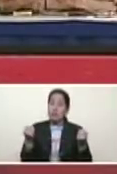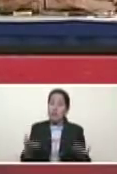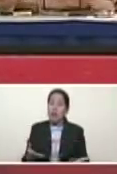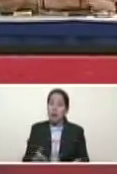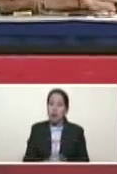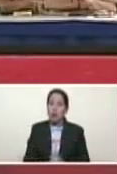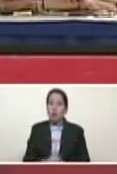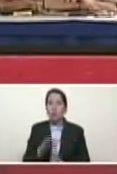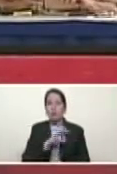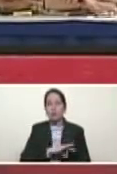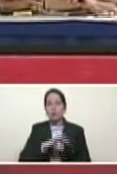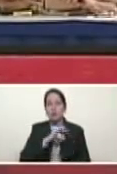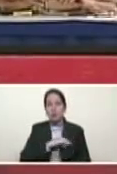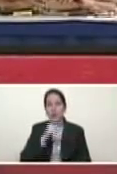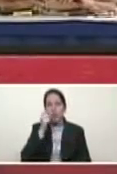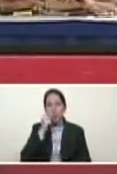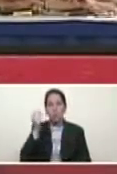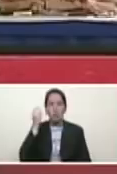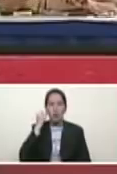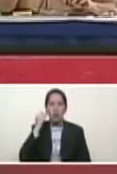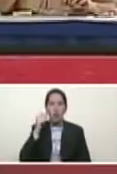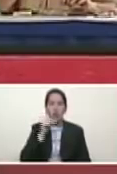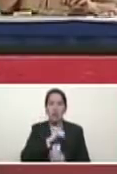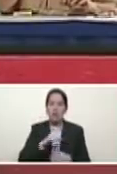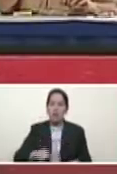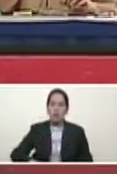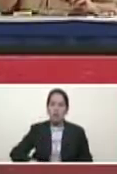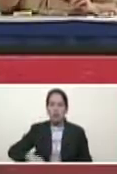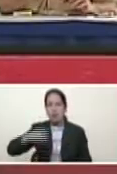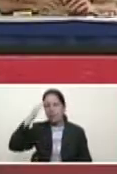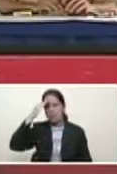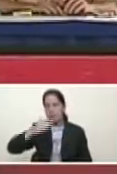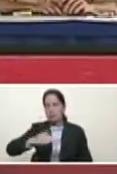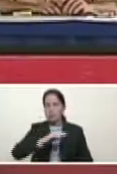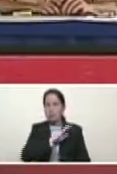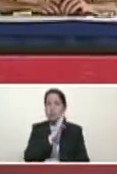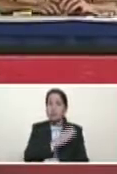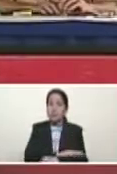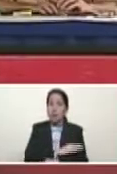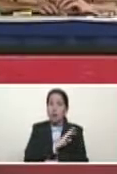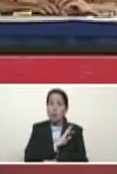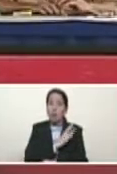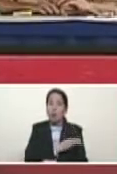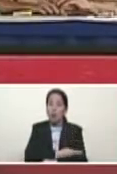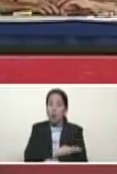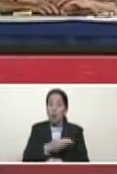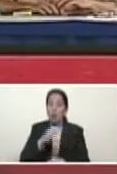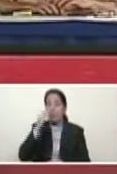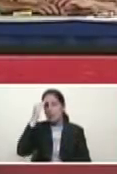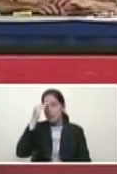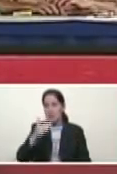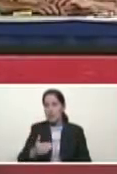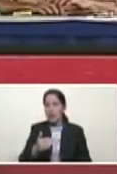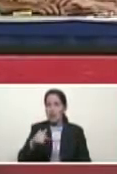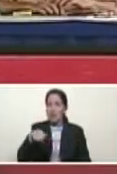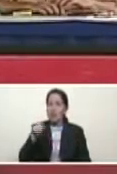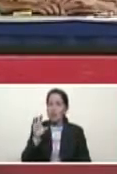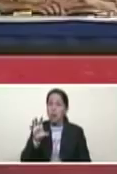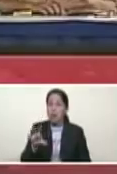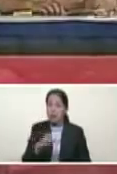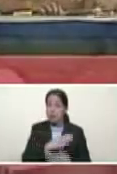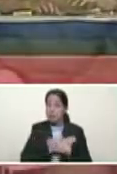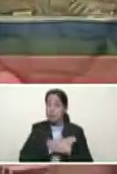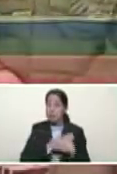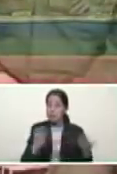Señores y señoras de la Fuerza Armada Nacional Bolivariana, el poder militar del país debe garantizar que el camino